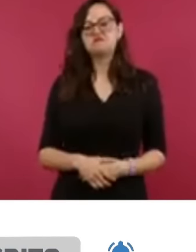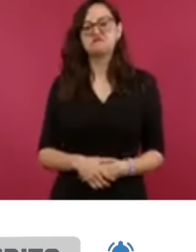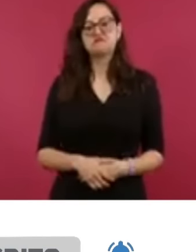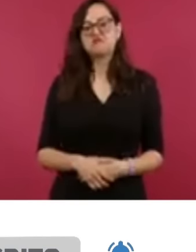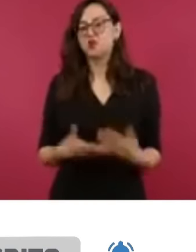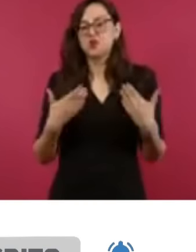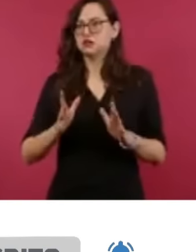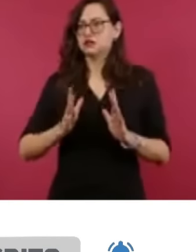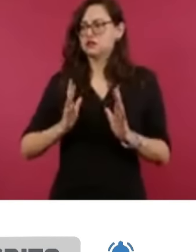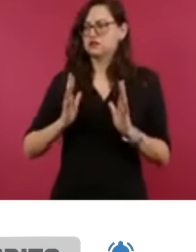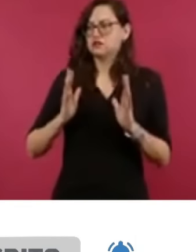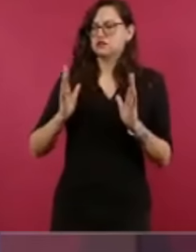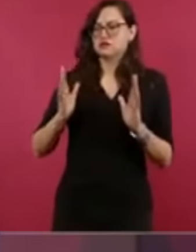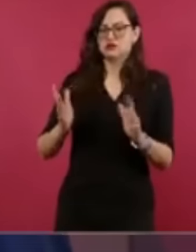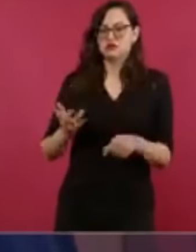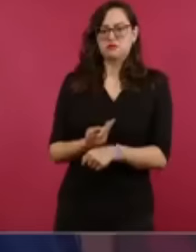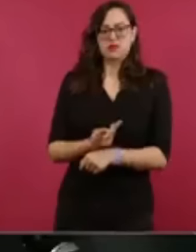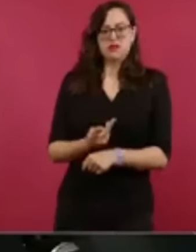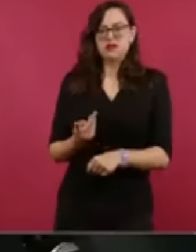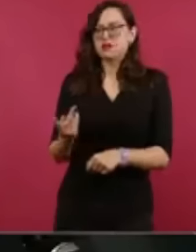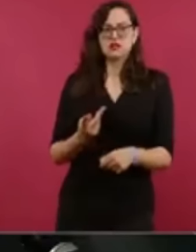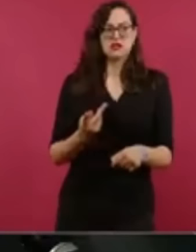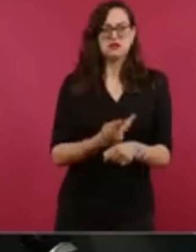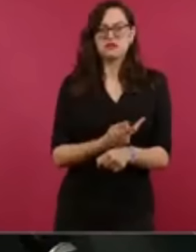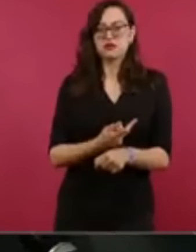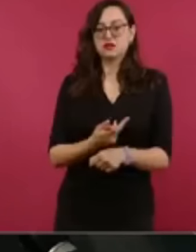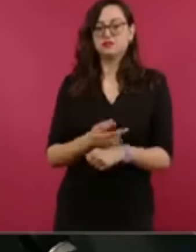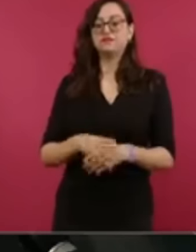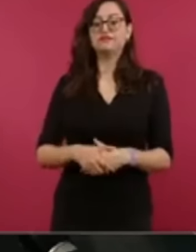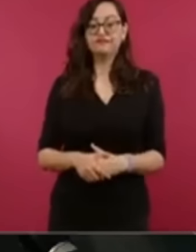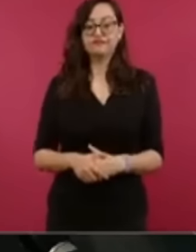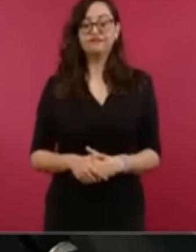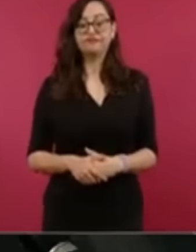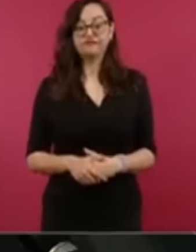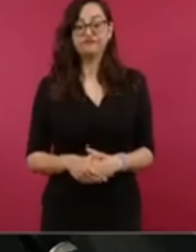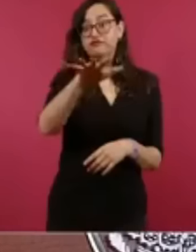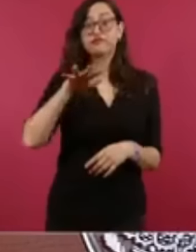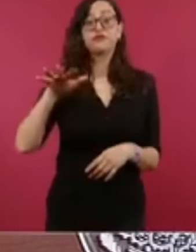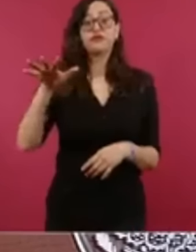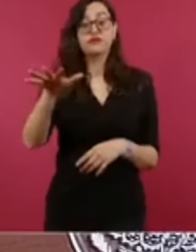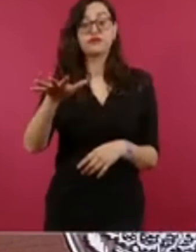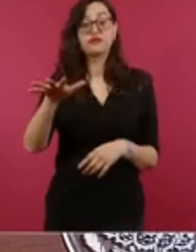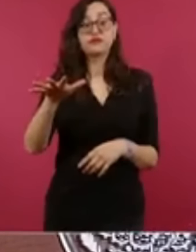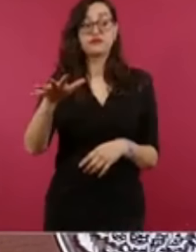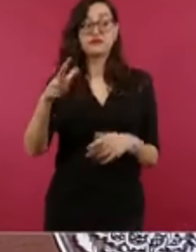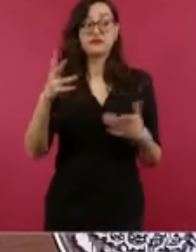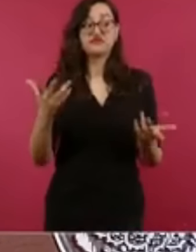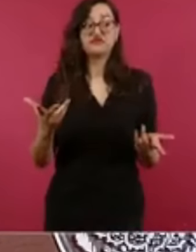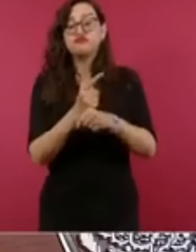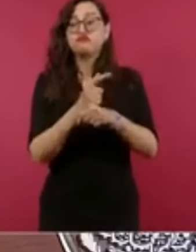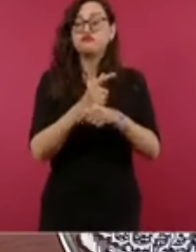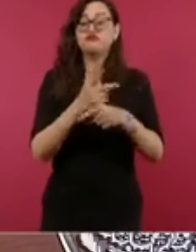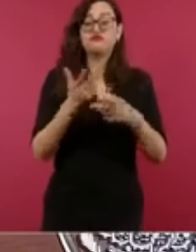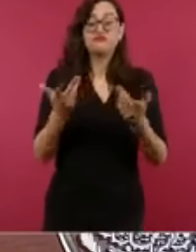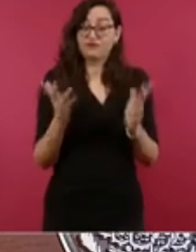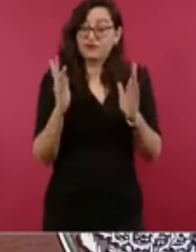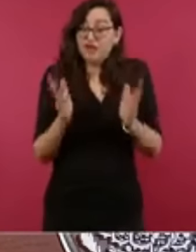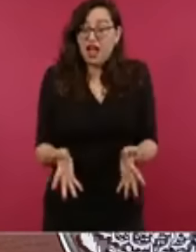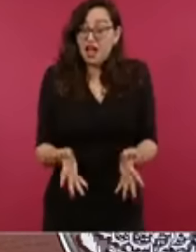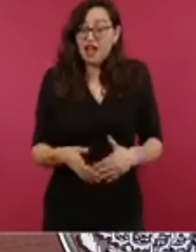una sorpresa el que ya se habían presentado reacomodos en lo social y que